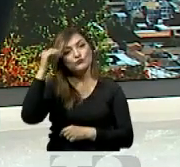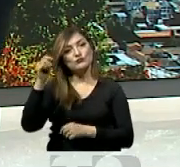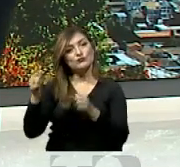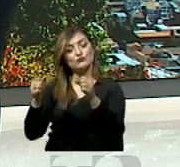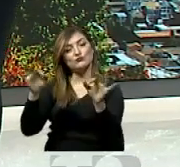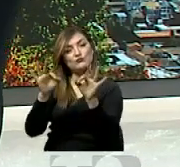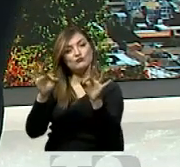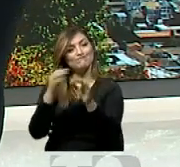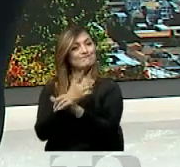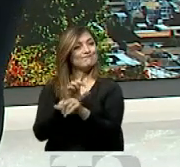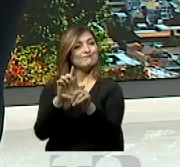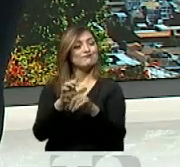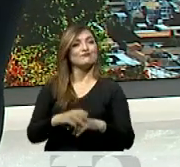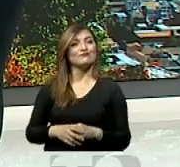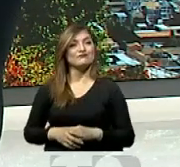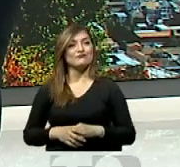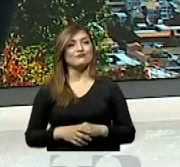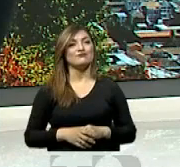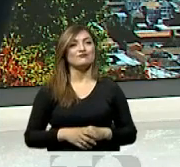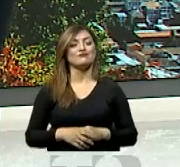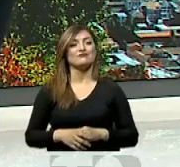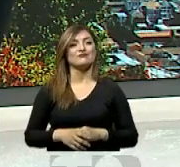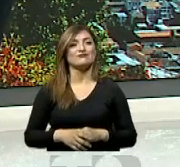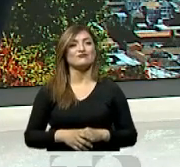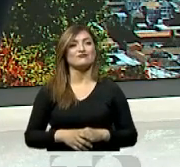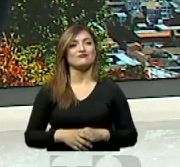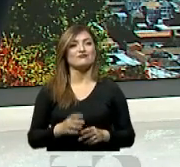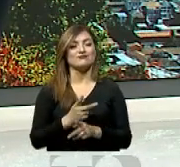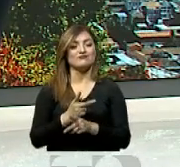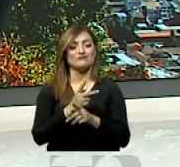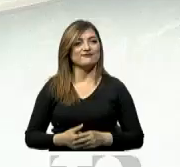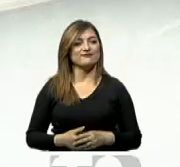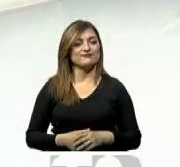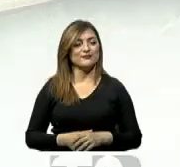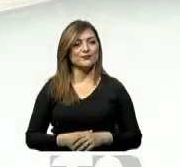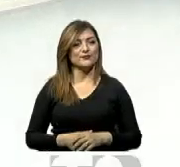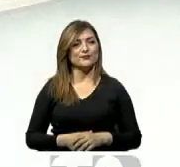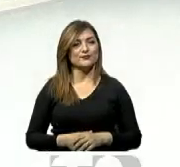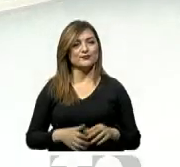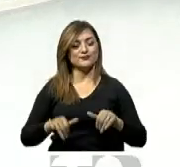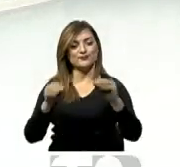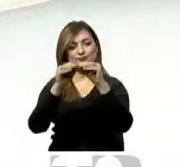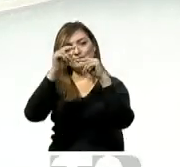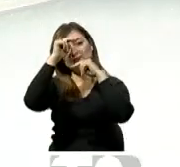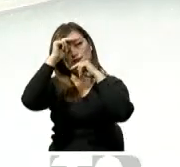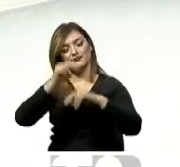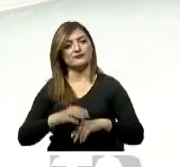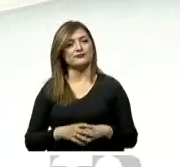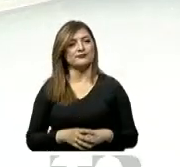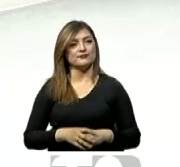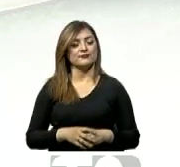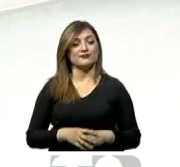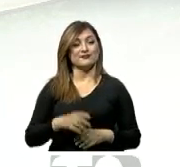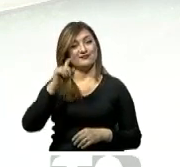autos eléctricos. Esto ya lo sabemos, por favor. A salir prevenidos de casa en esta mañana. Vamos a continuar con más noticias. Los tanqueros